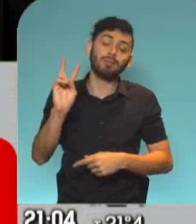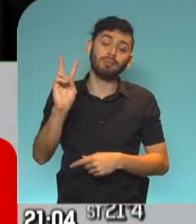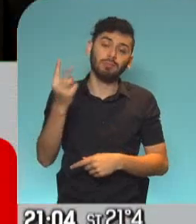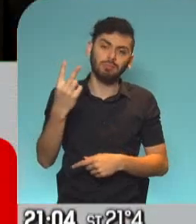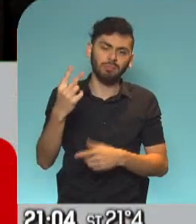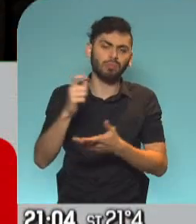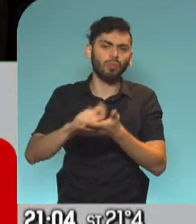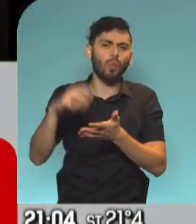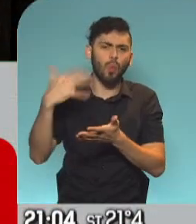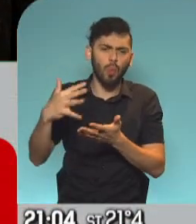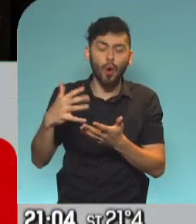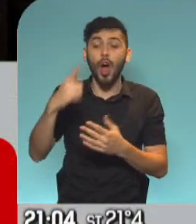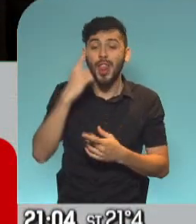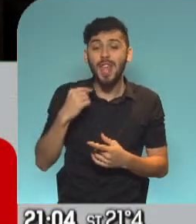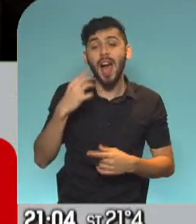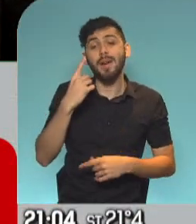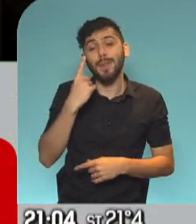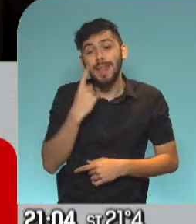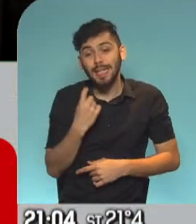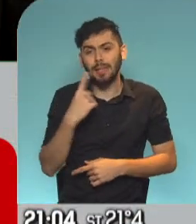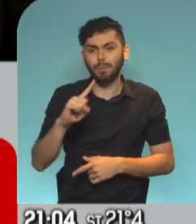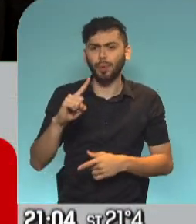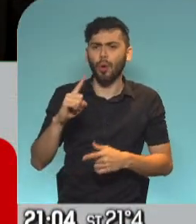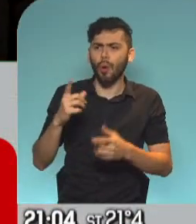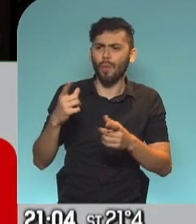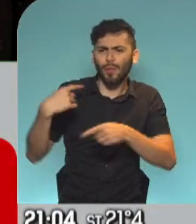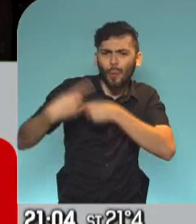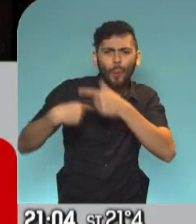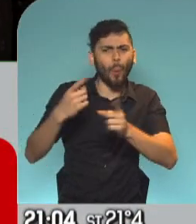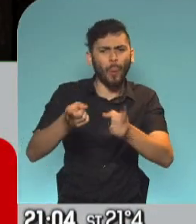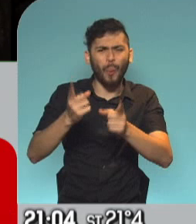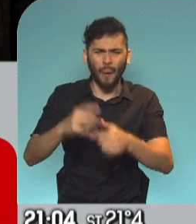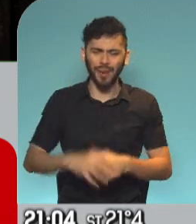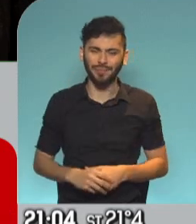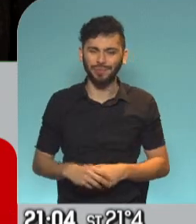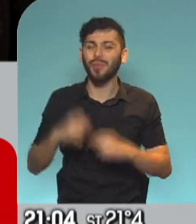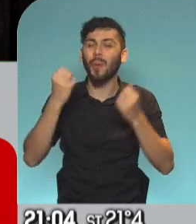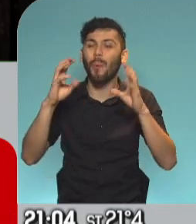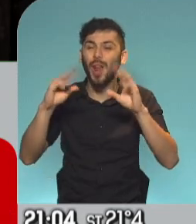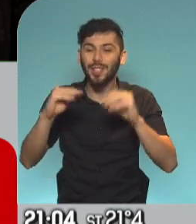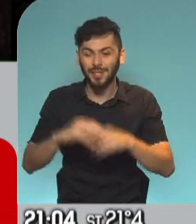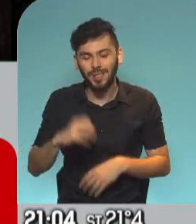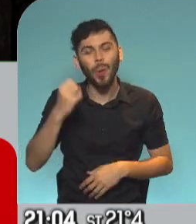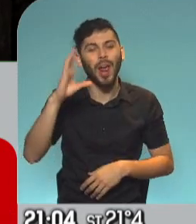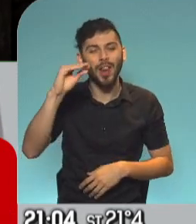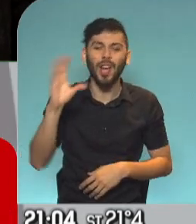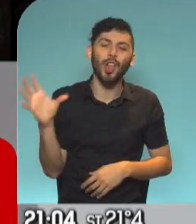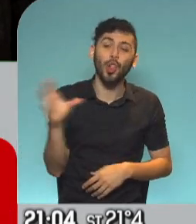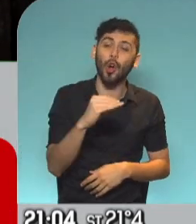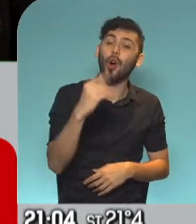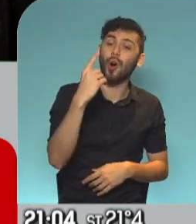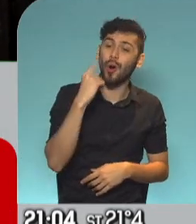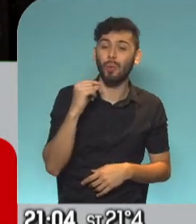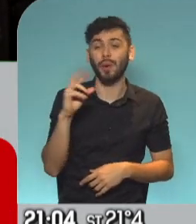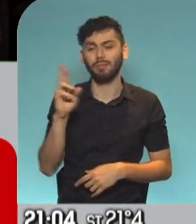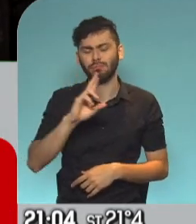día triste, pero que nos ha dejado un gran legado. Gaby, ¿cómo estás? Buenas noches. Muy buenas noches para todos y para todas. Realmente es un